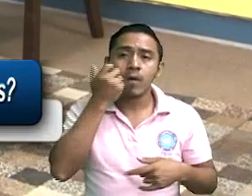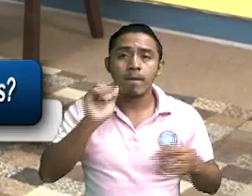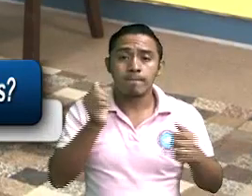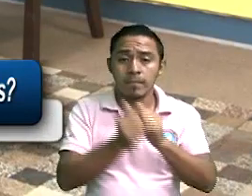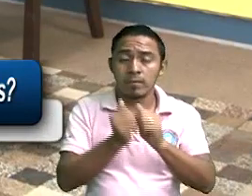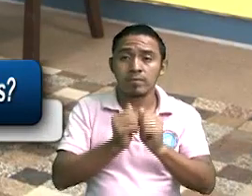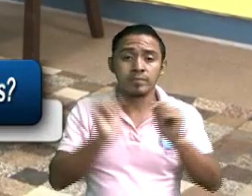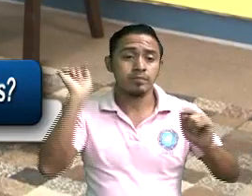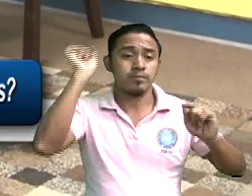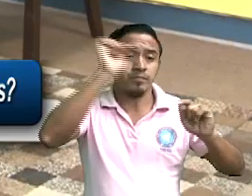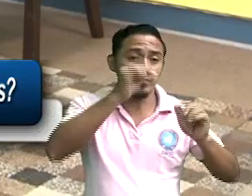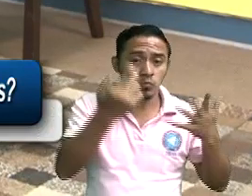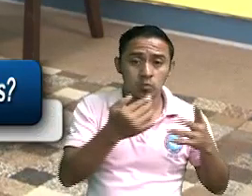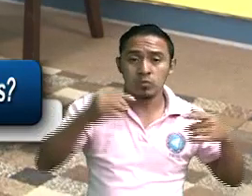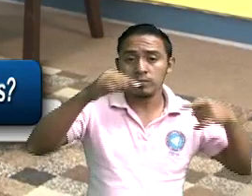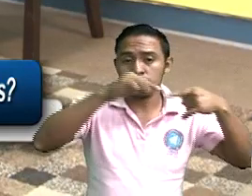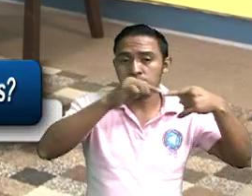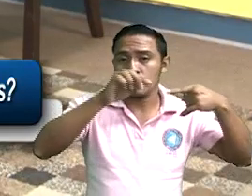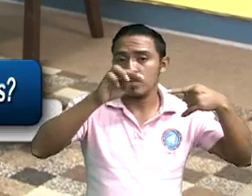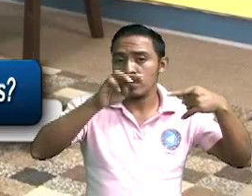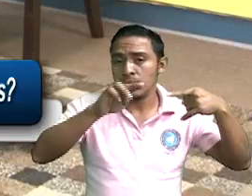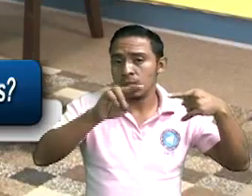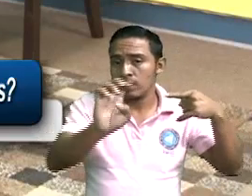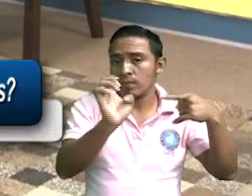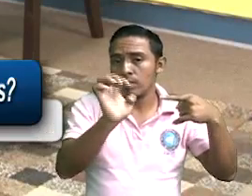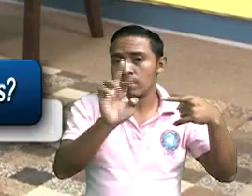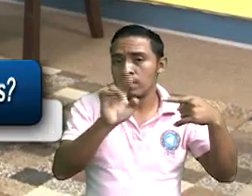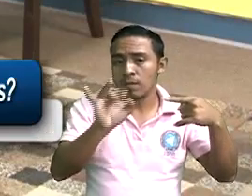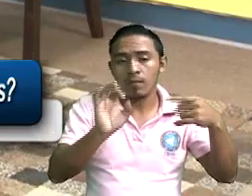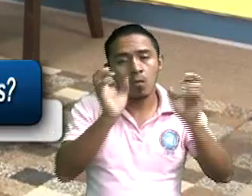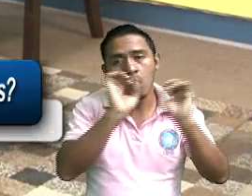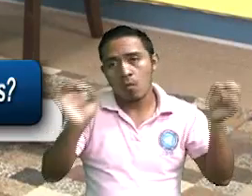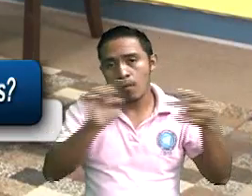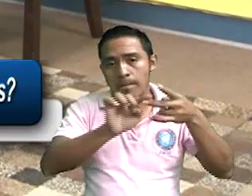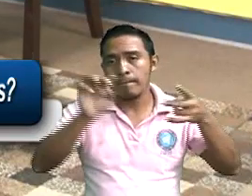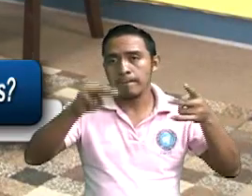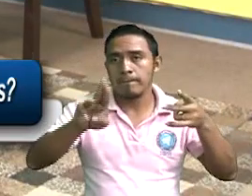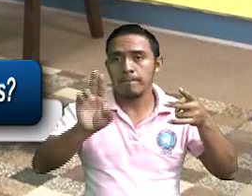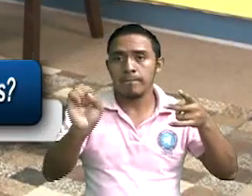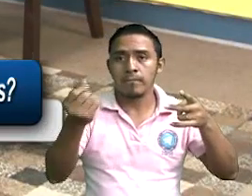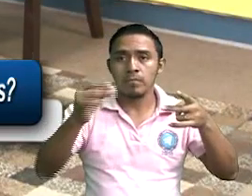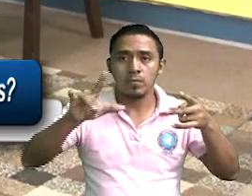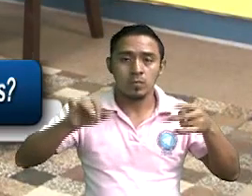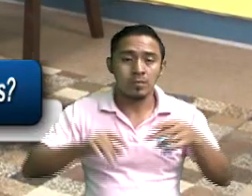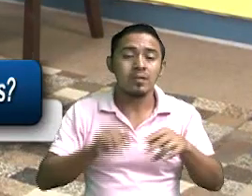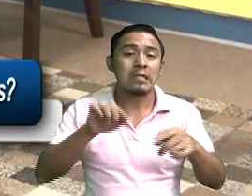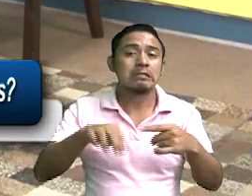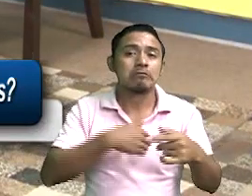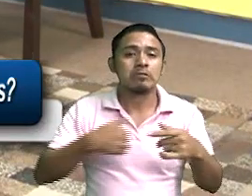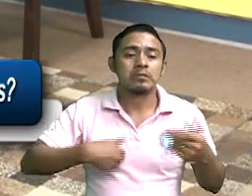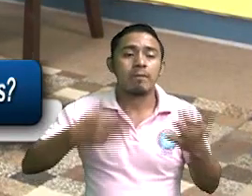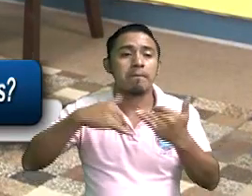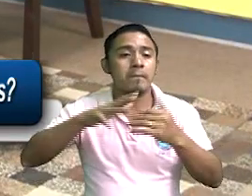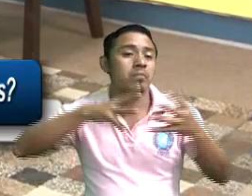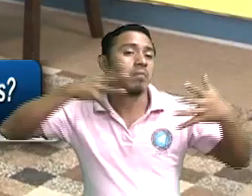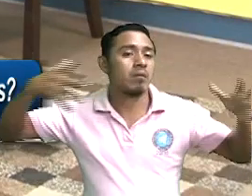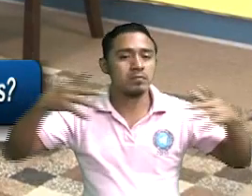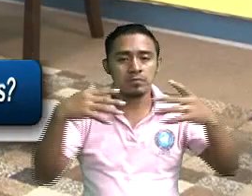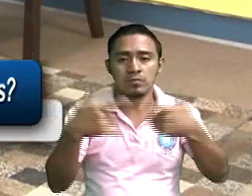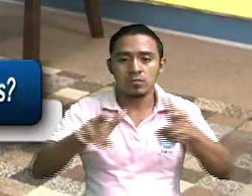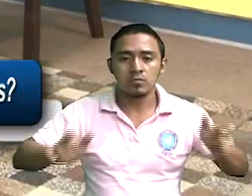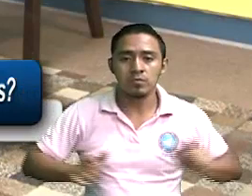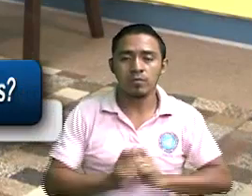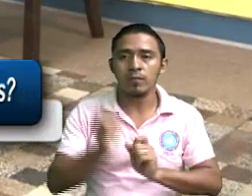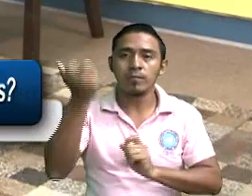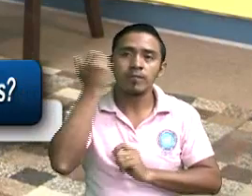o exclusivamente al músculo. Y eso haría una gama más grande de enfermedades.